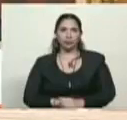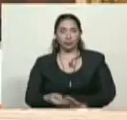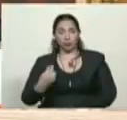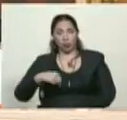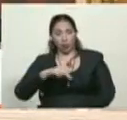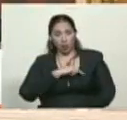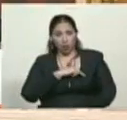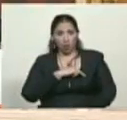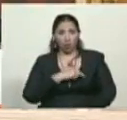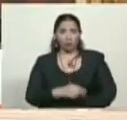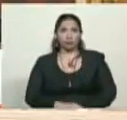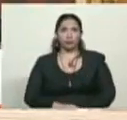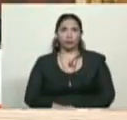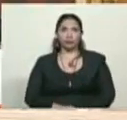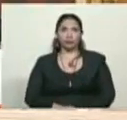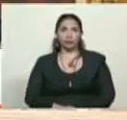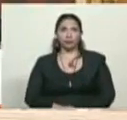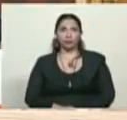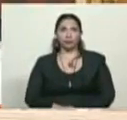Nosotros